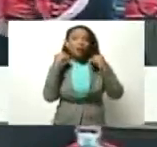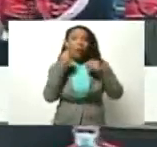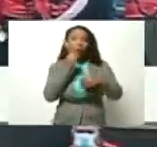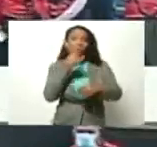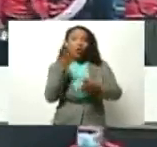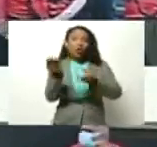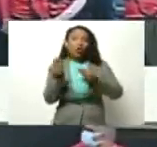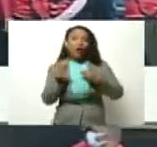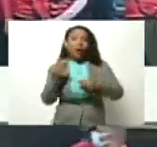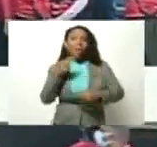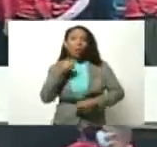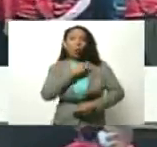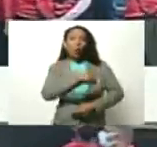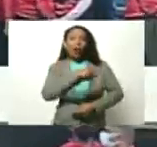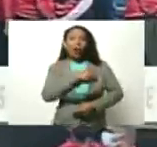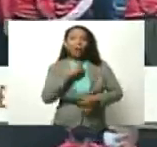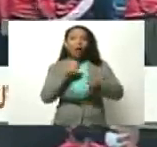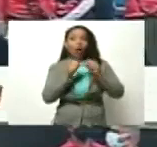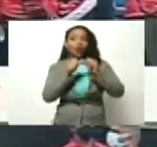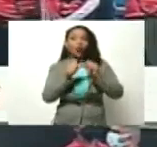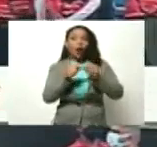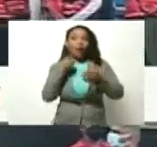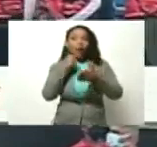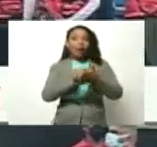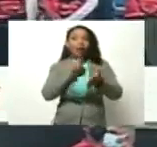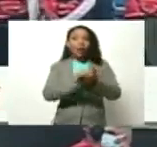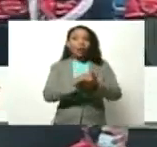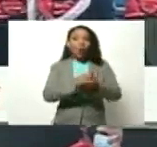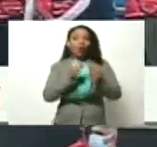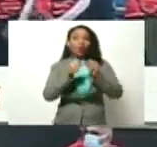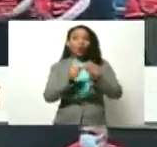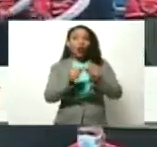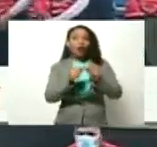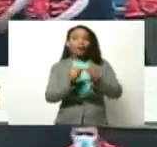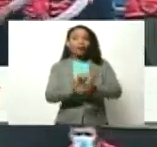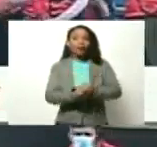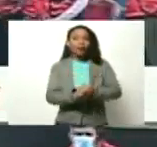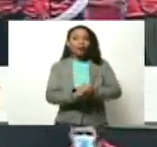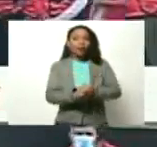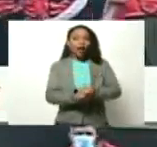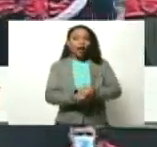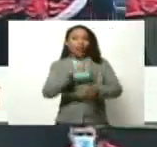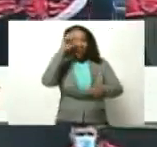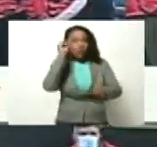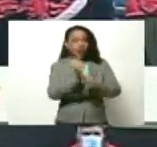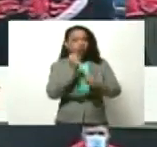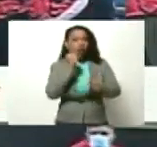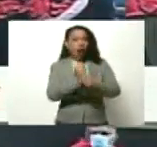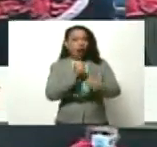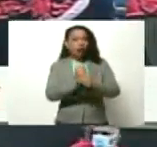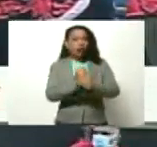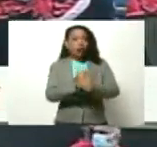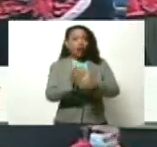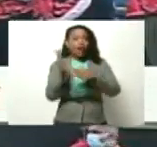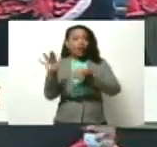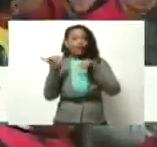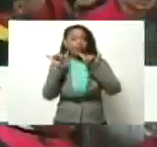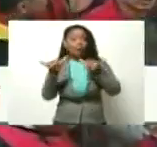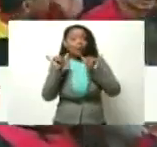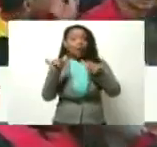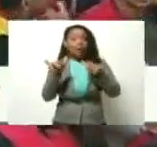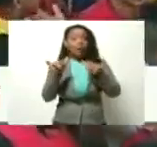Nos da moral para seguir batallando para seguir luchando para seguir trabajando y así mismo